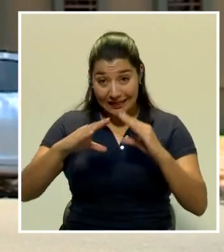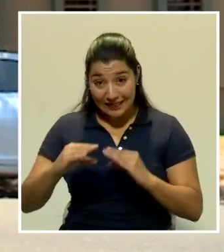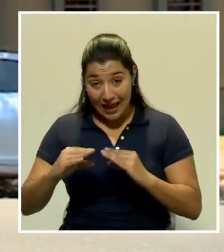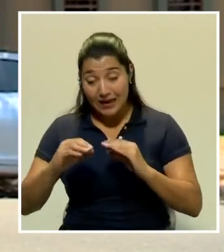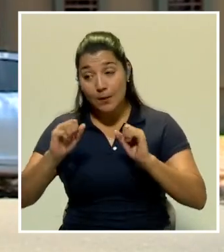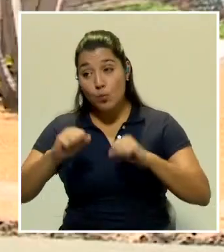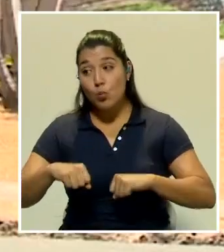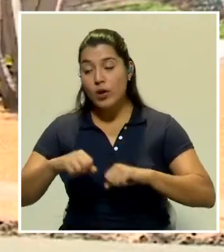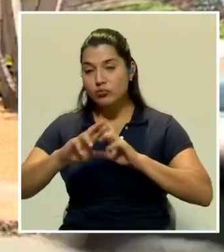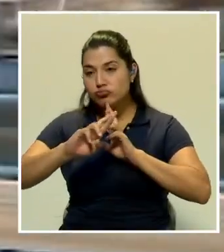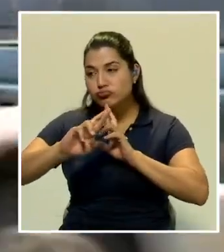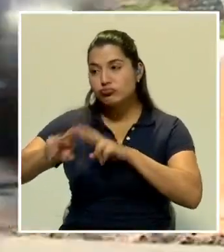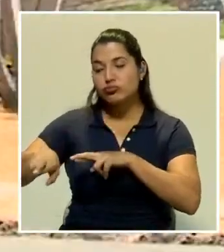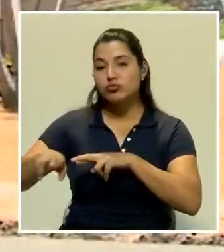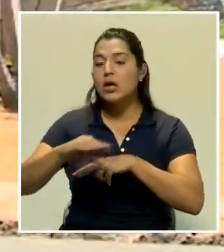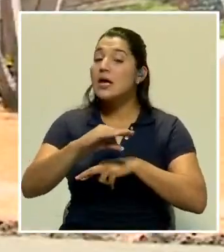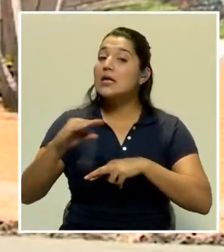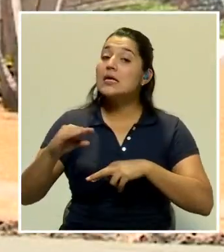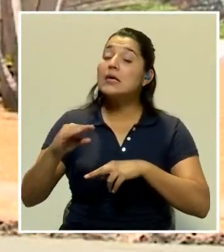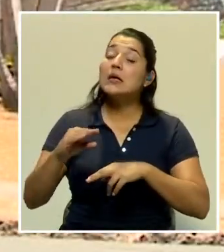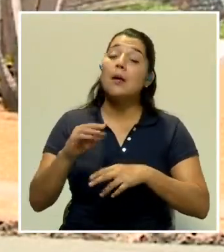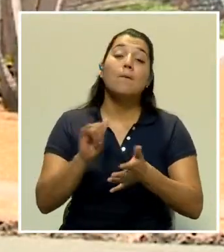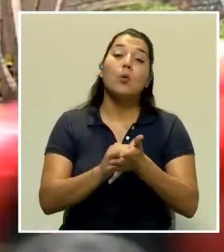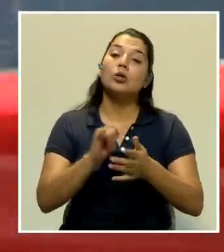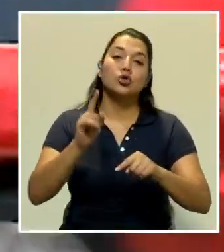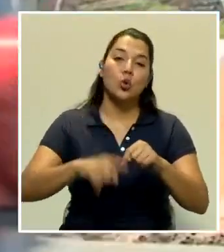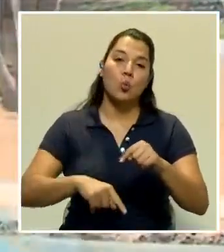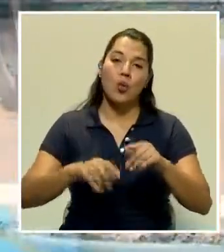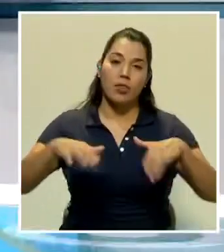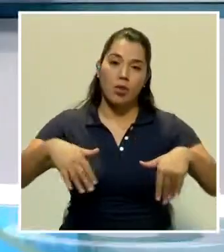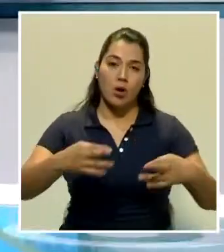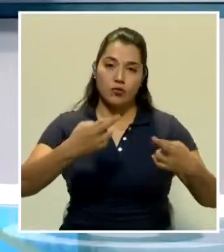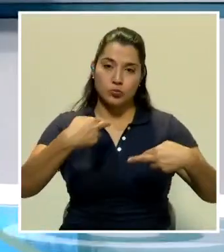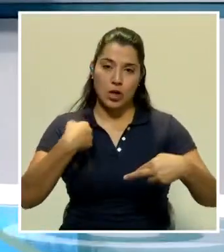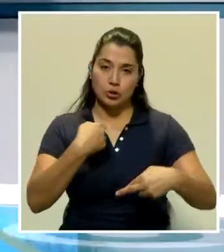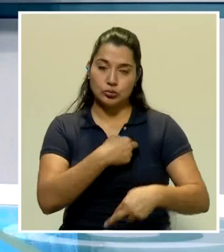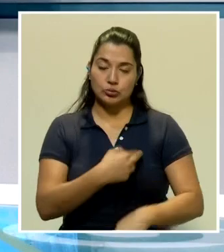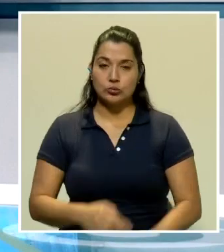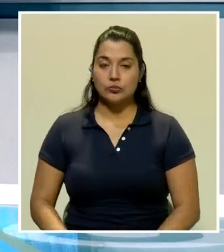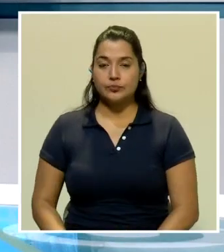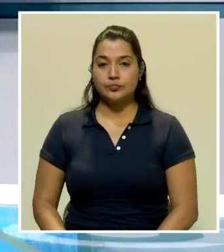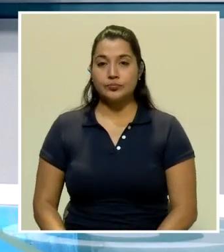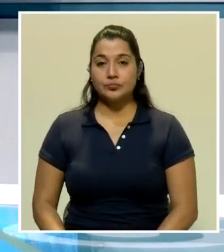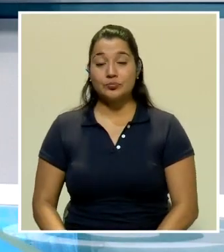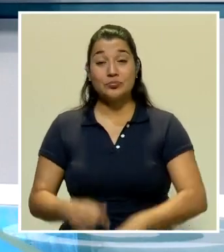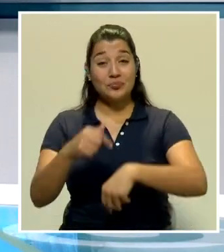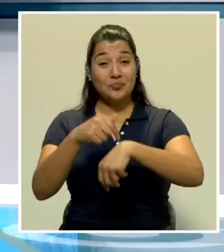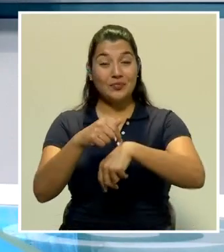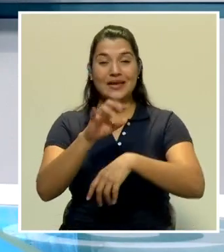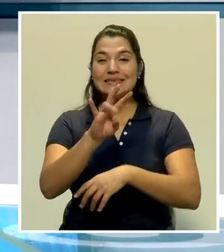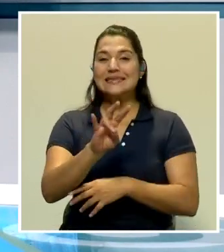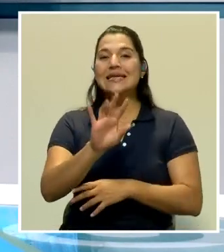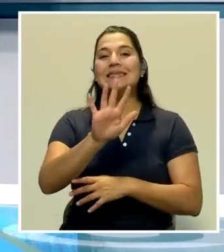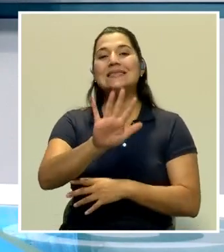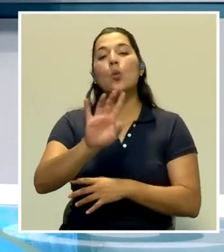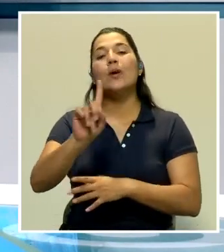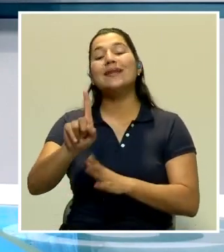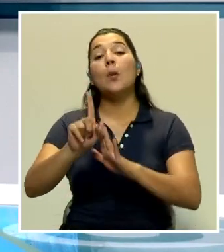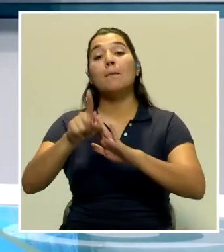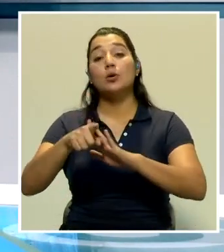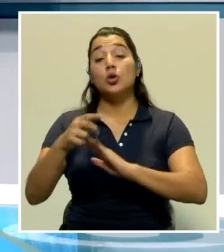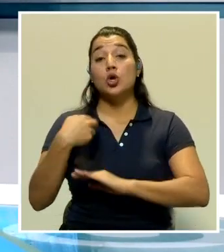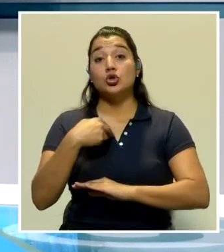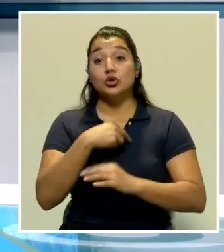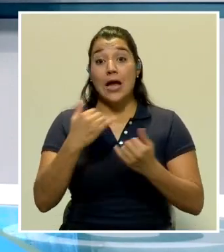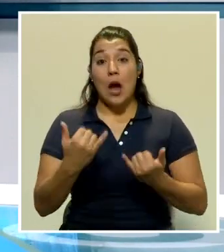darán respuesta al sector y que por ende no podían adelantarnos la misma. 7 de la noche con 51 minutos.